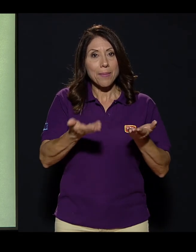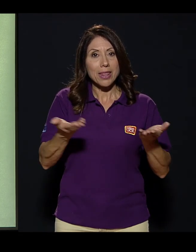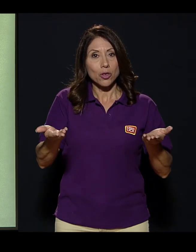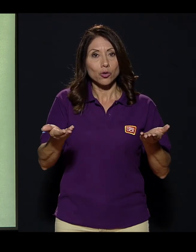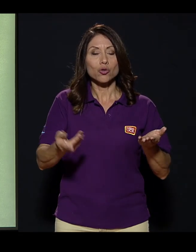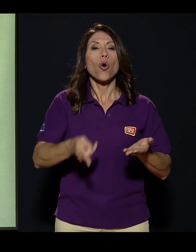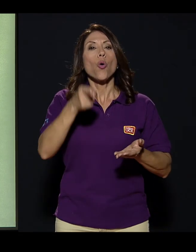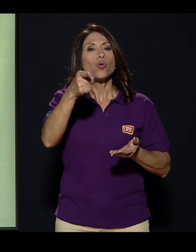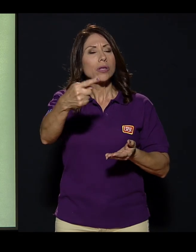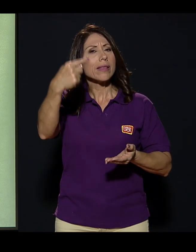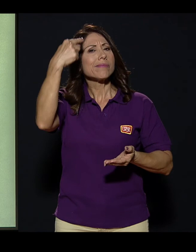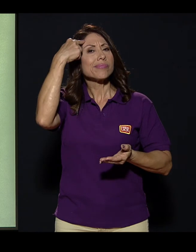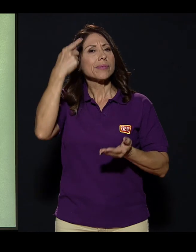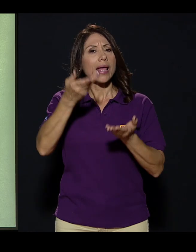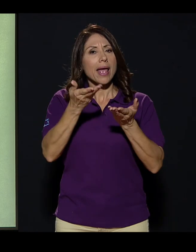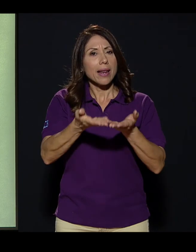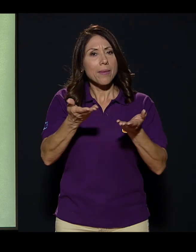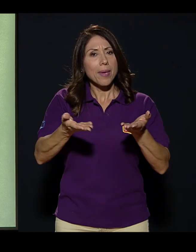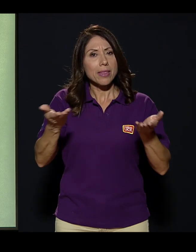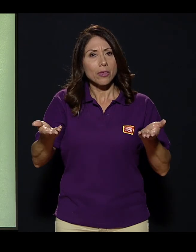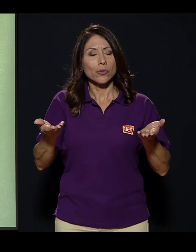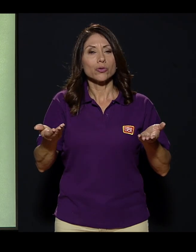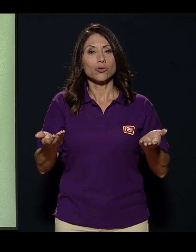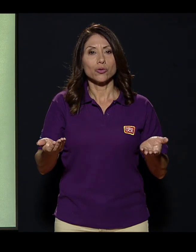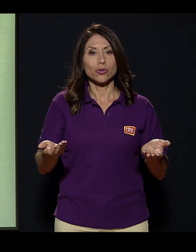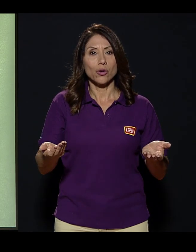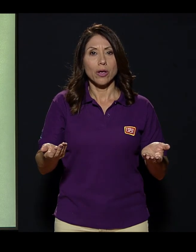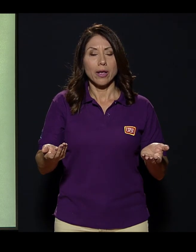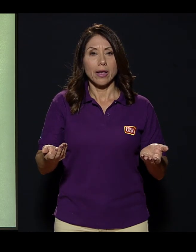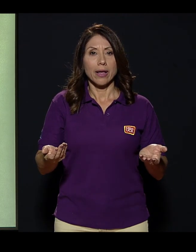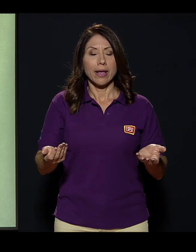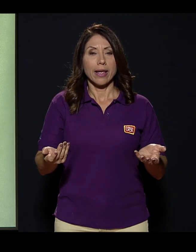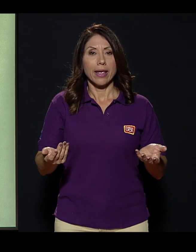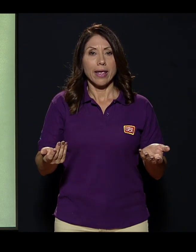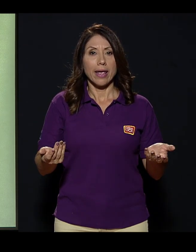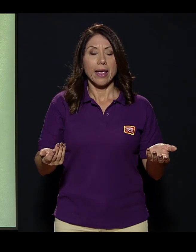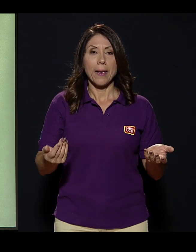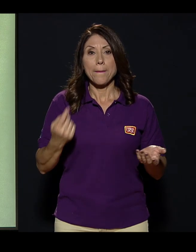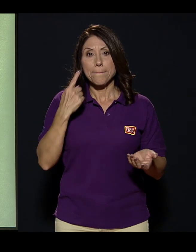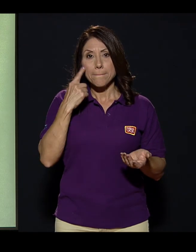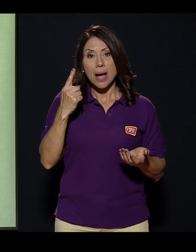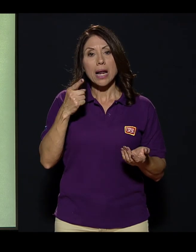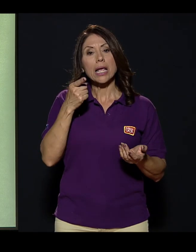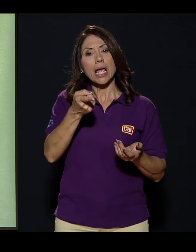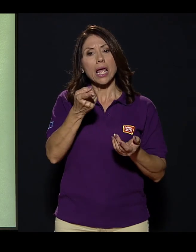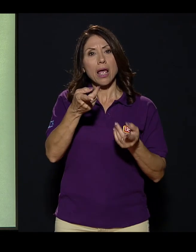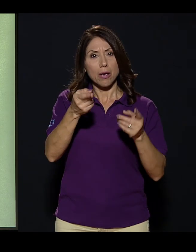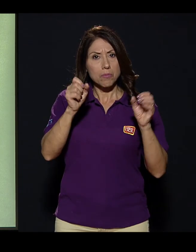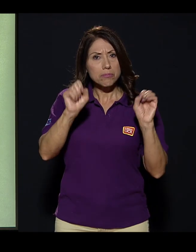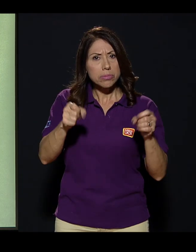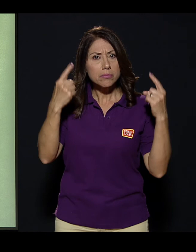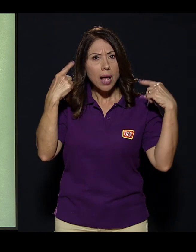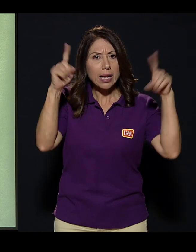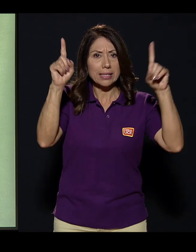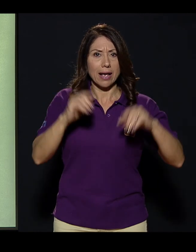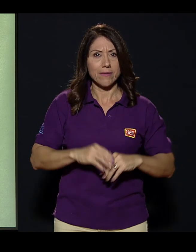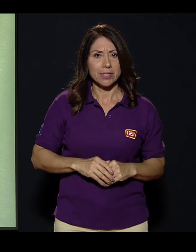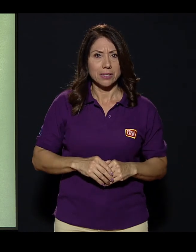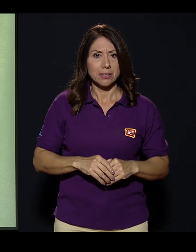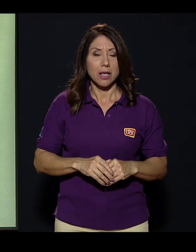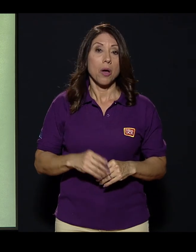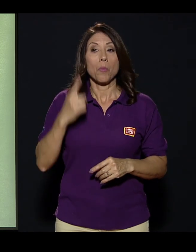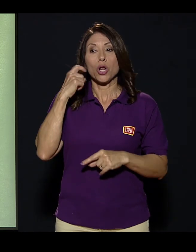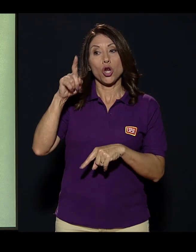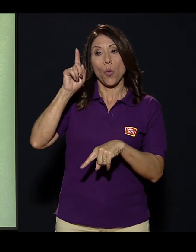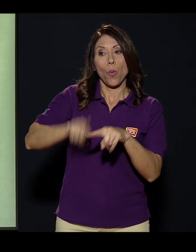alcanzables, porque tampoco vamos a pedirle a alguien algo que no sea posible, porque lo que vamos a hacer es ponerle una traba al proyecto. Y tenemos que